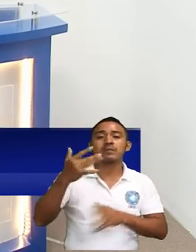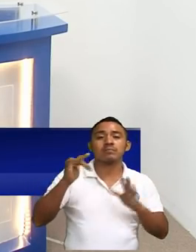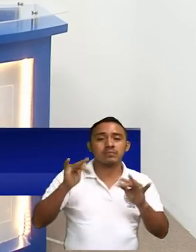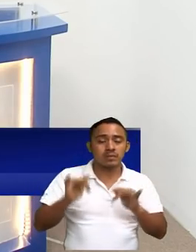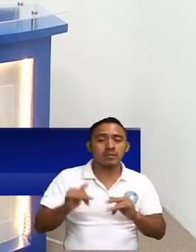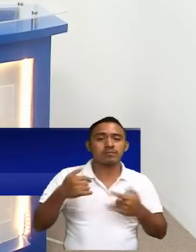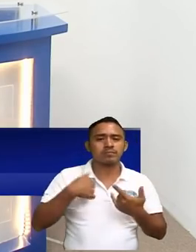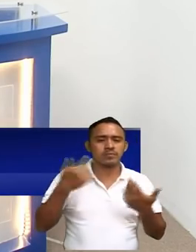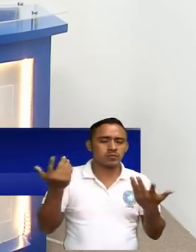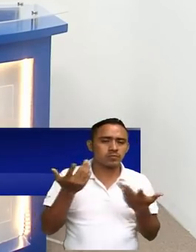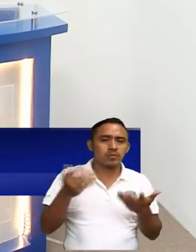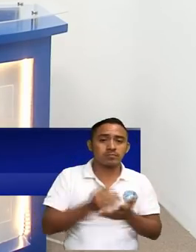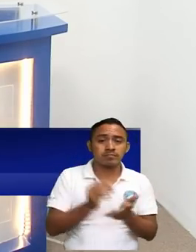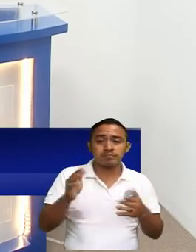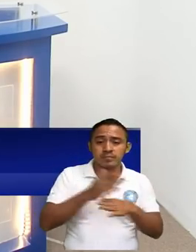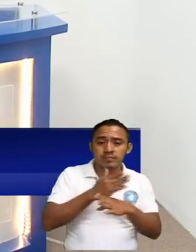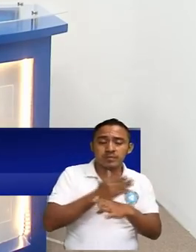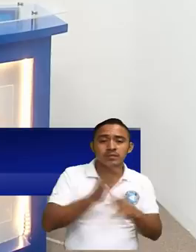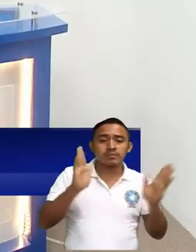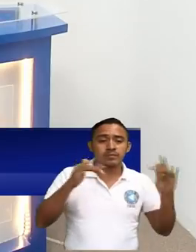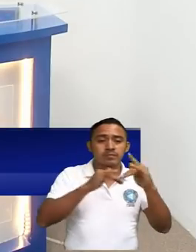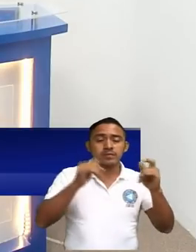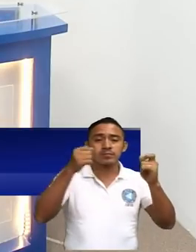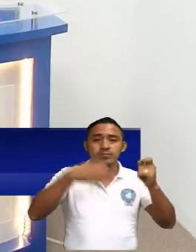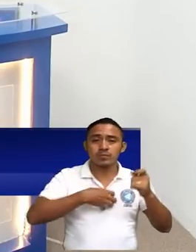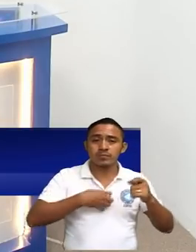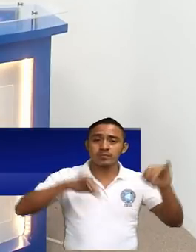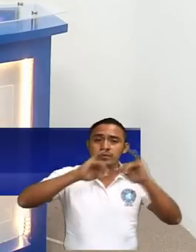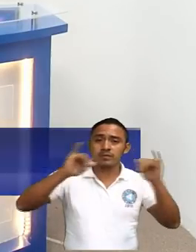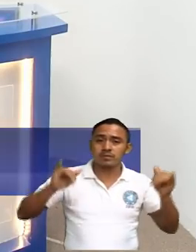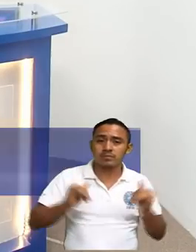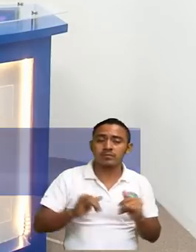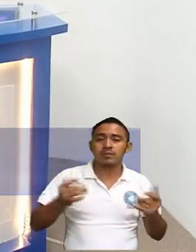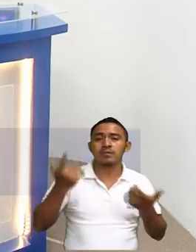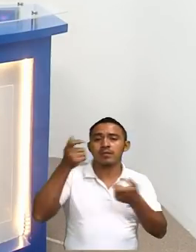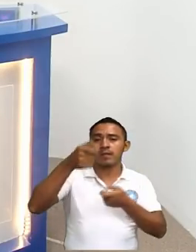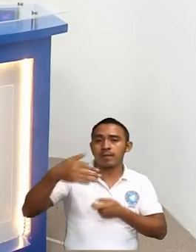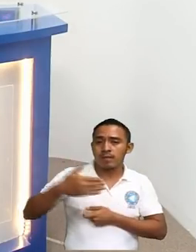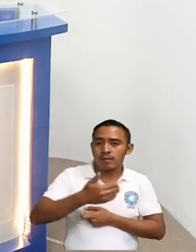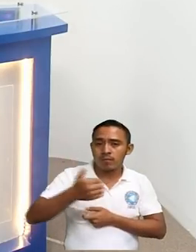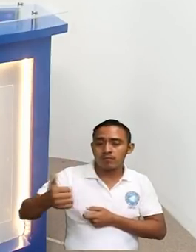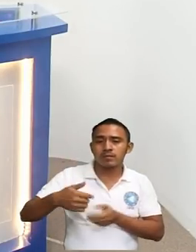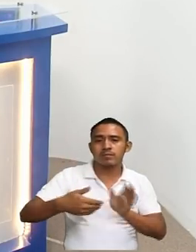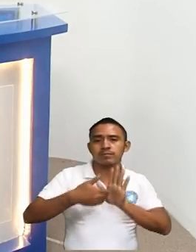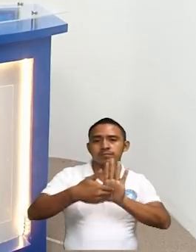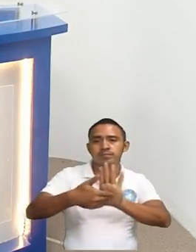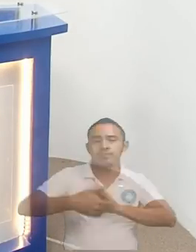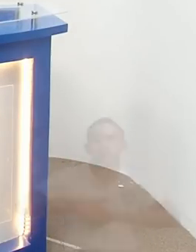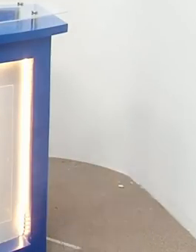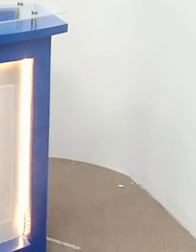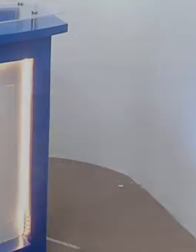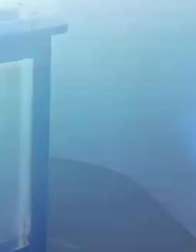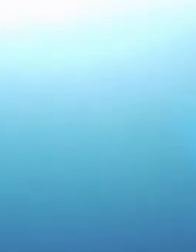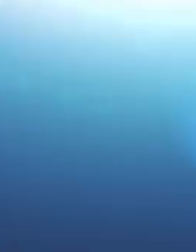de cara a la certificación internacional de la pesquería de la langosta. Los detalles se los presentamos a continuación.